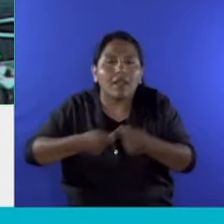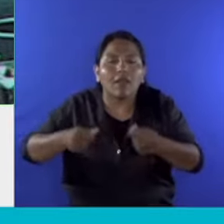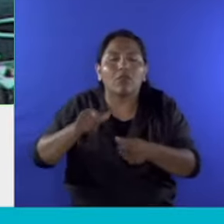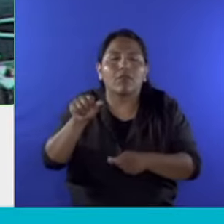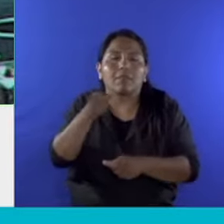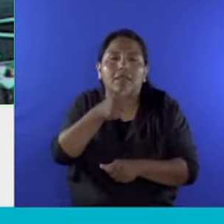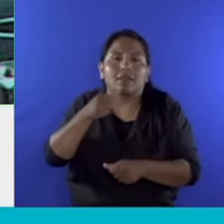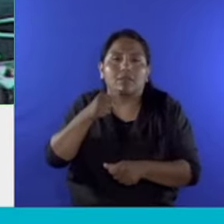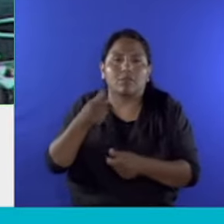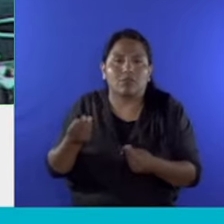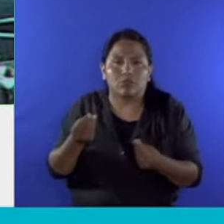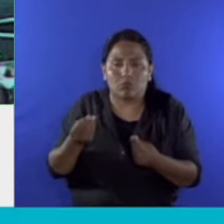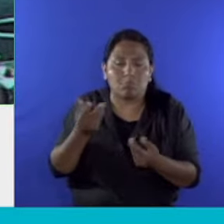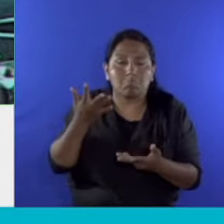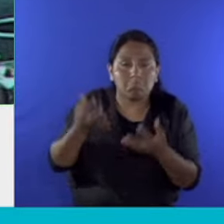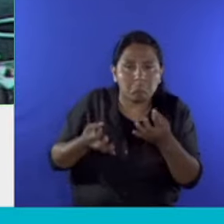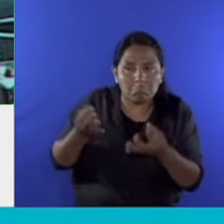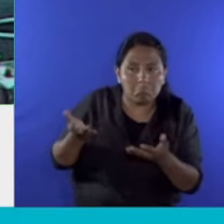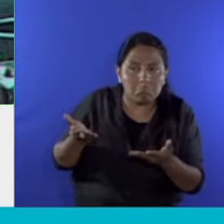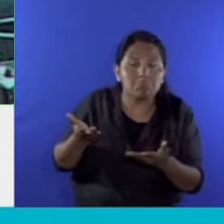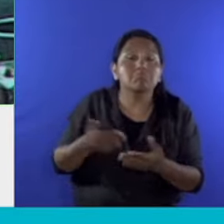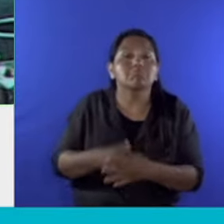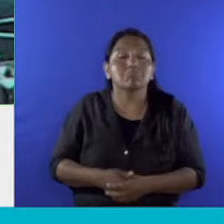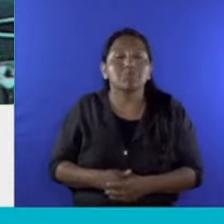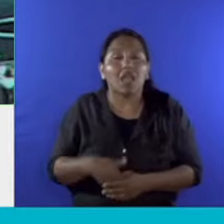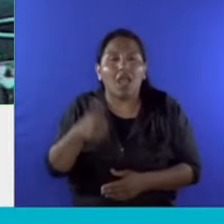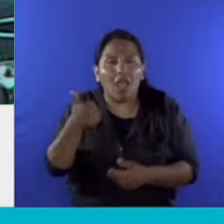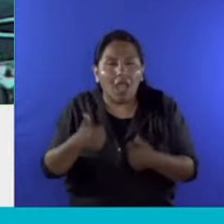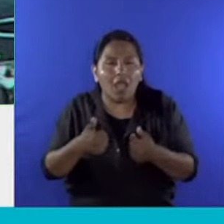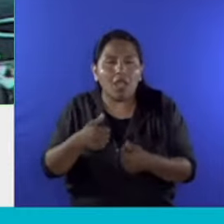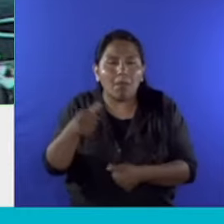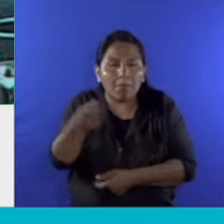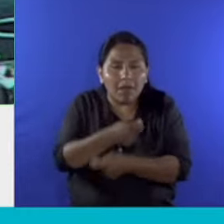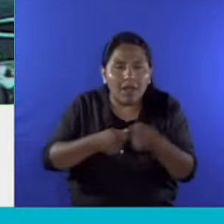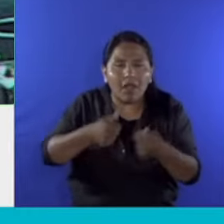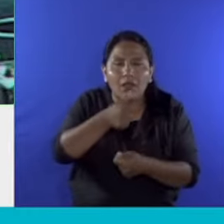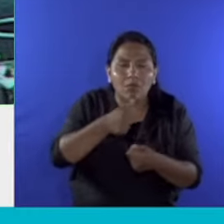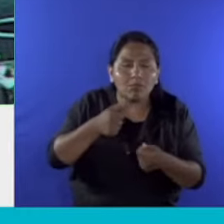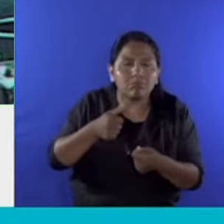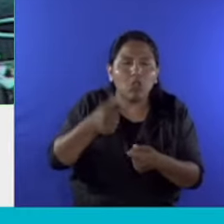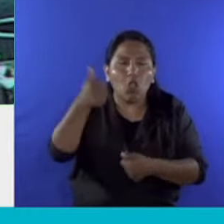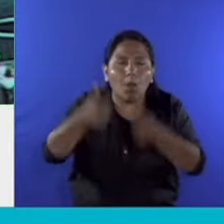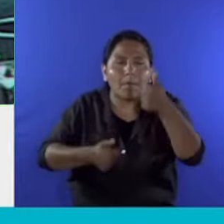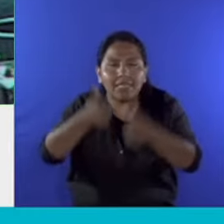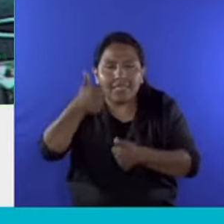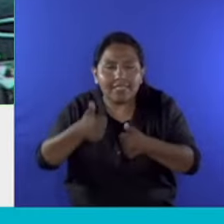¿Estamos frente a los medicamentos en un mercado de competencia perfecta